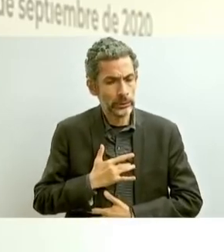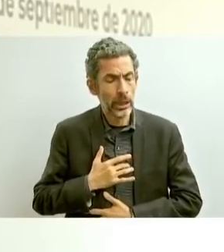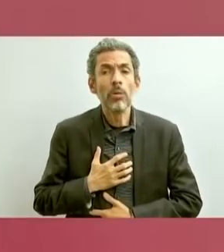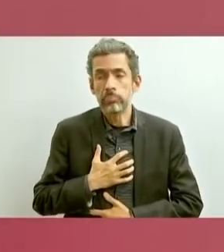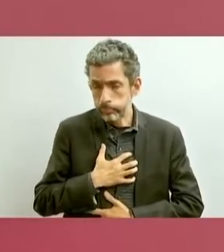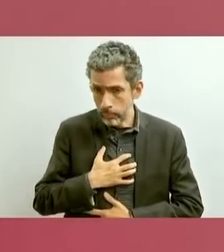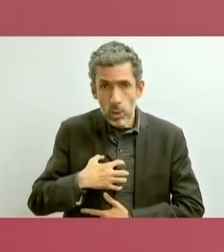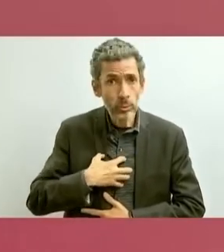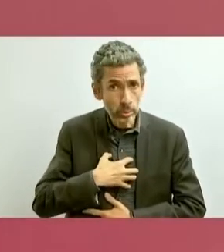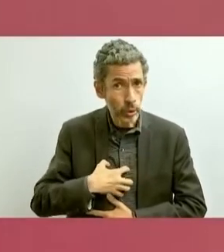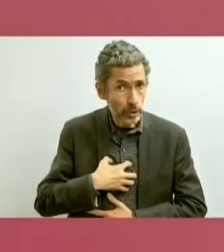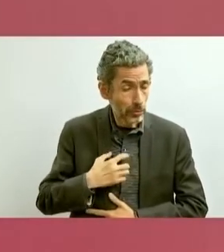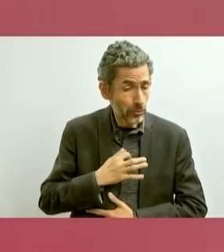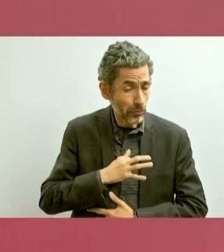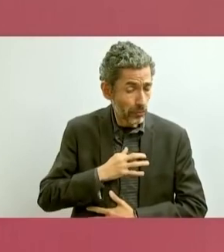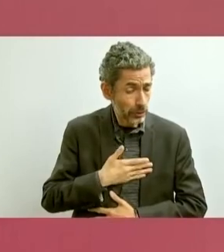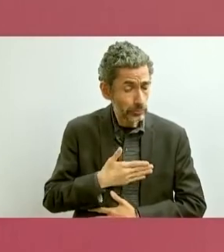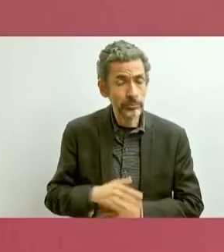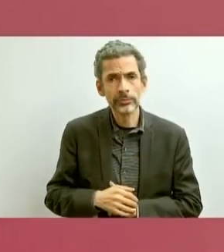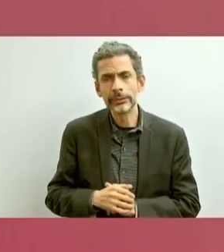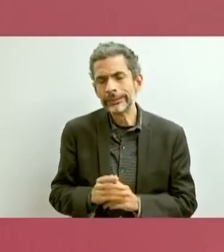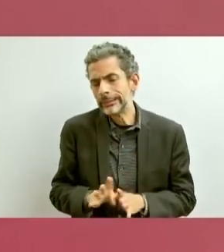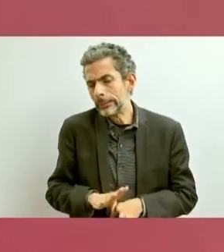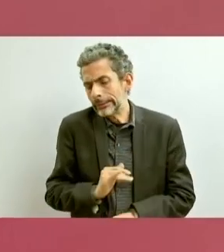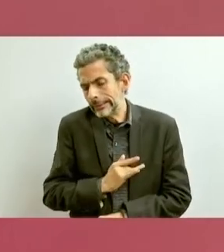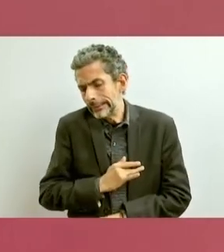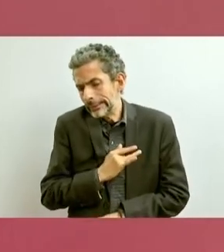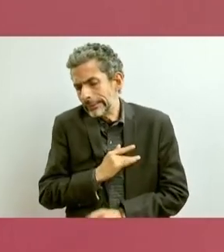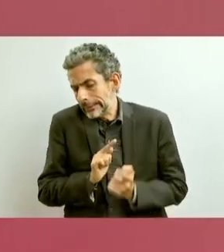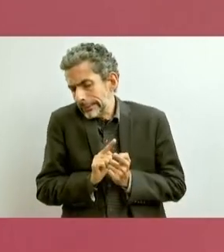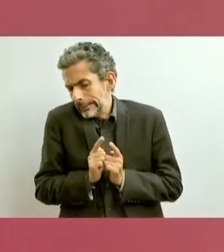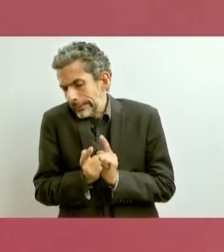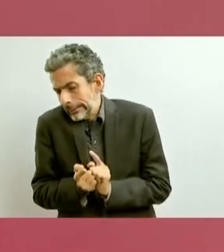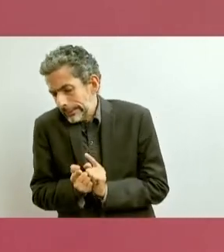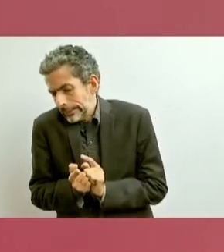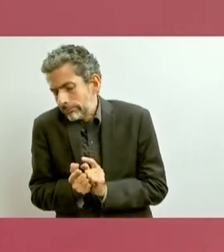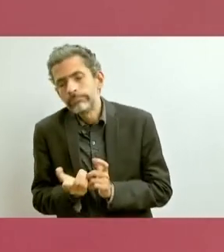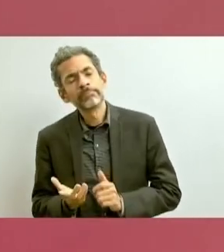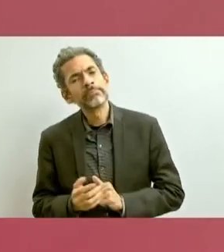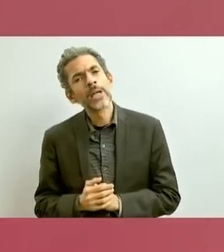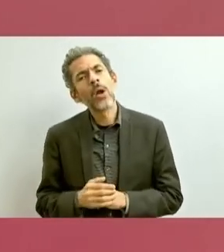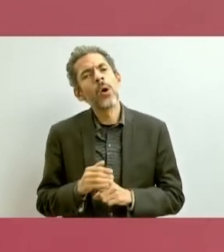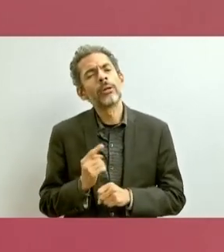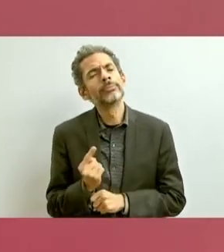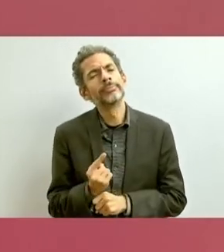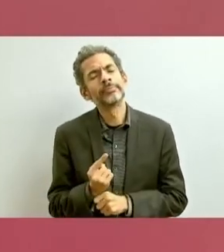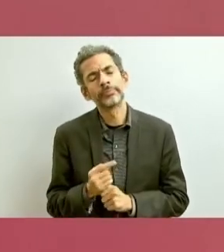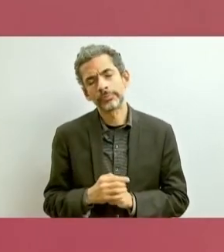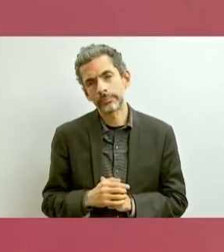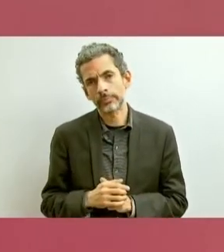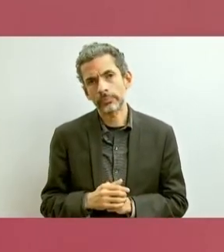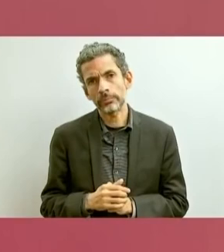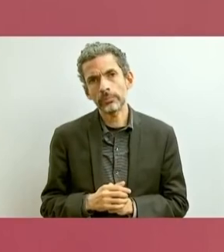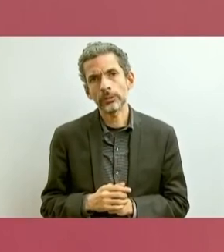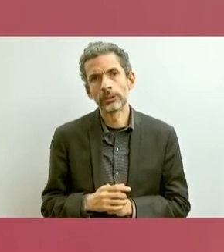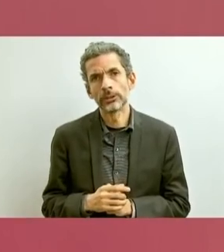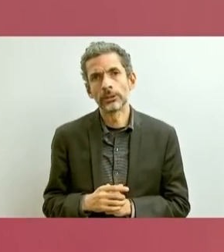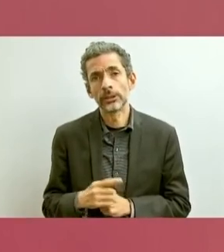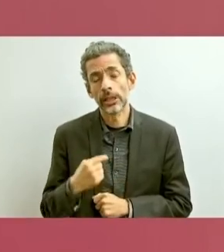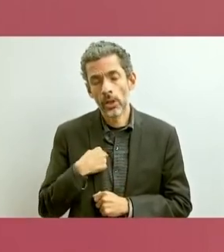hasta sentimiento el que esté yo